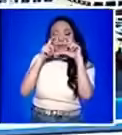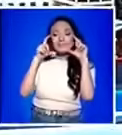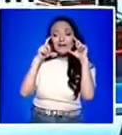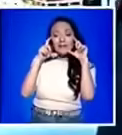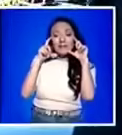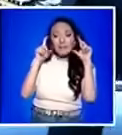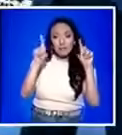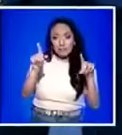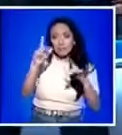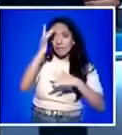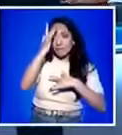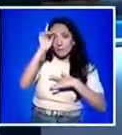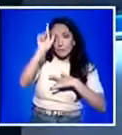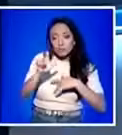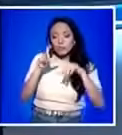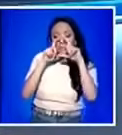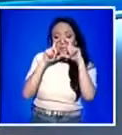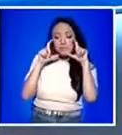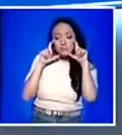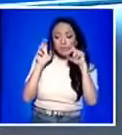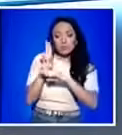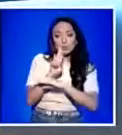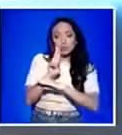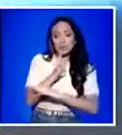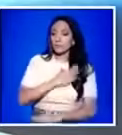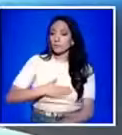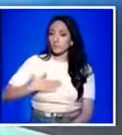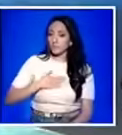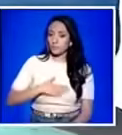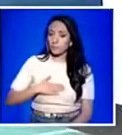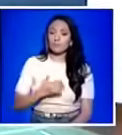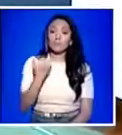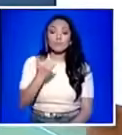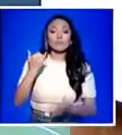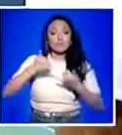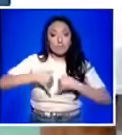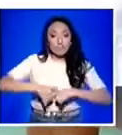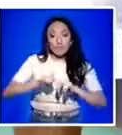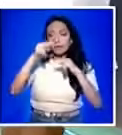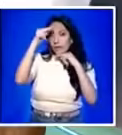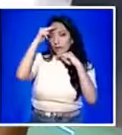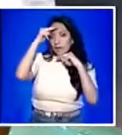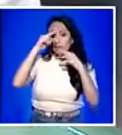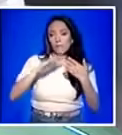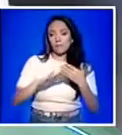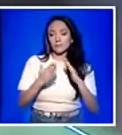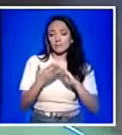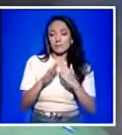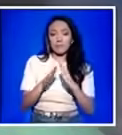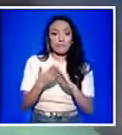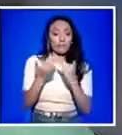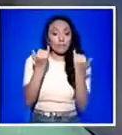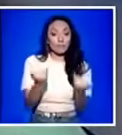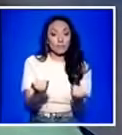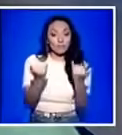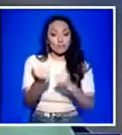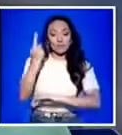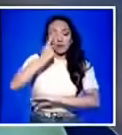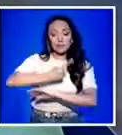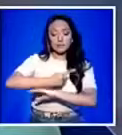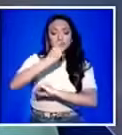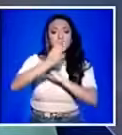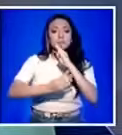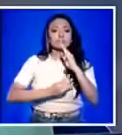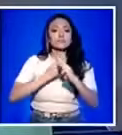Reiteramos, cielo completamente nublado en la capital. A esta hora continuamos Televistazo en la comunidad y les contamos que hoy se conmemora el Día